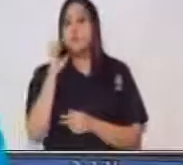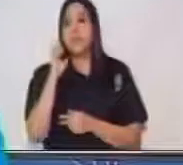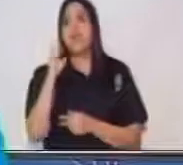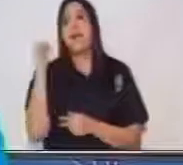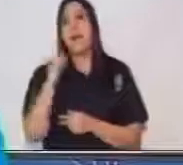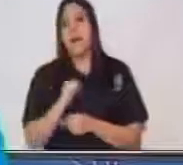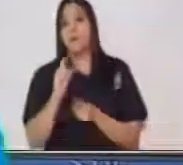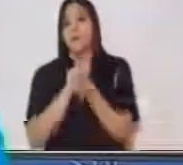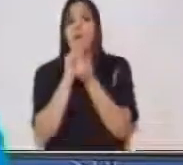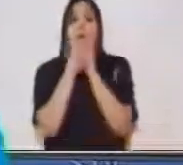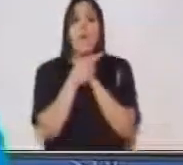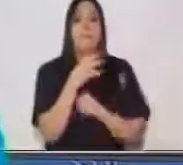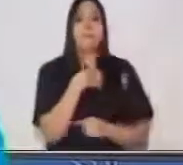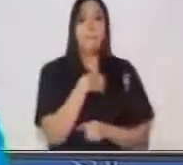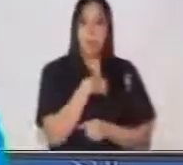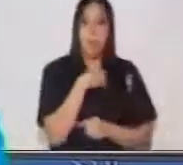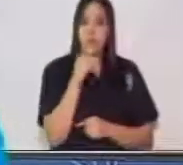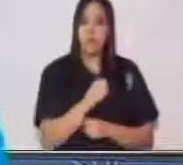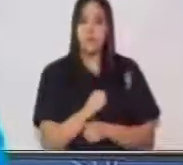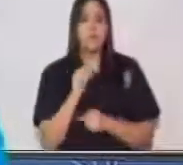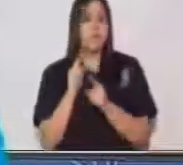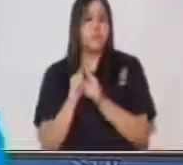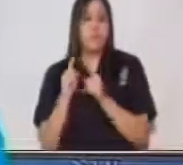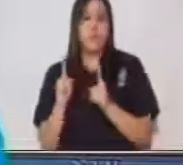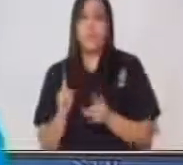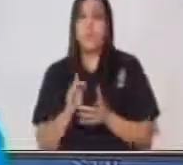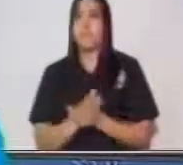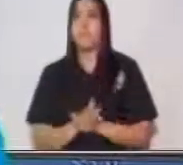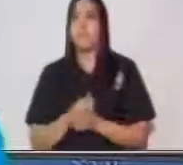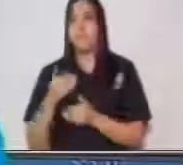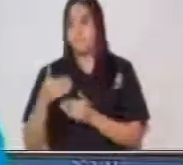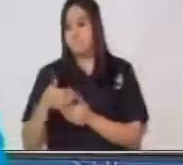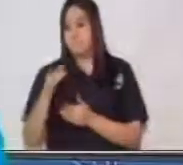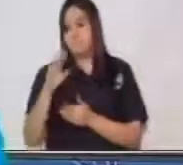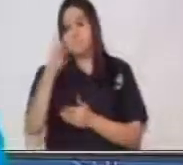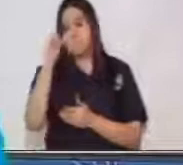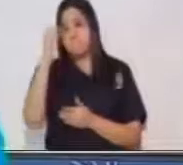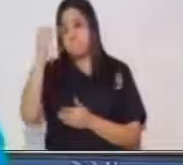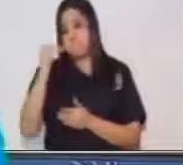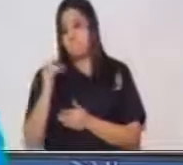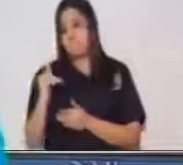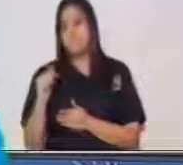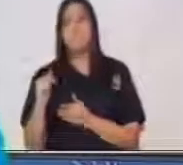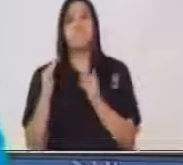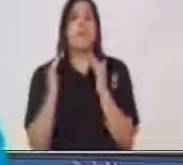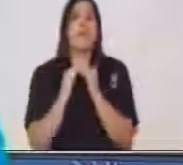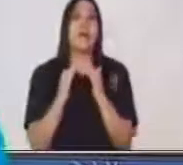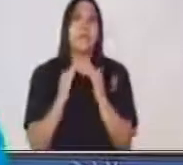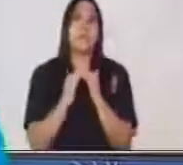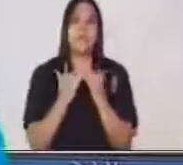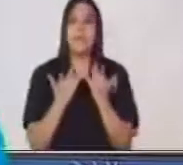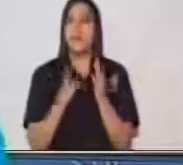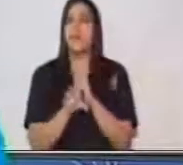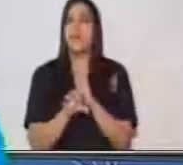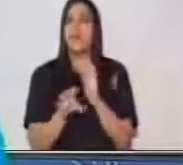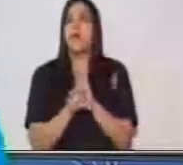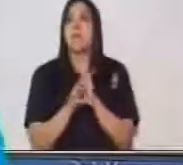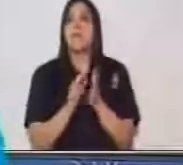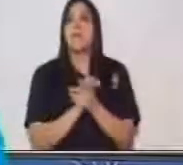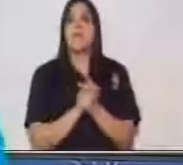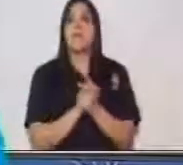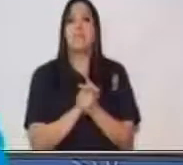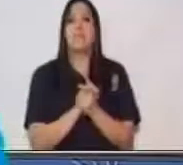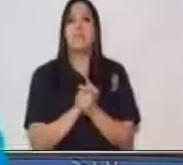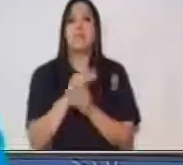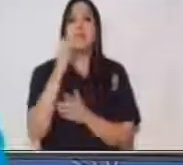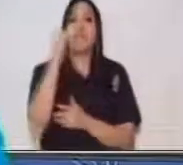Muy bien, continuemos entonces, ahora tenemos una casa y vamos a decir, a redactar la oración: esa